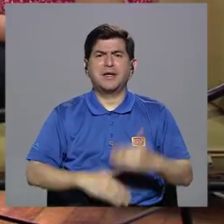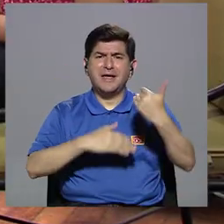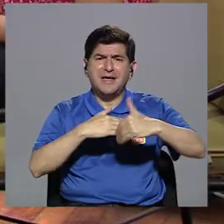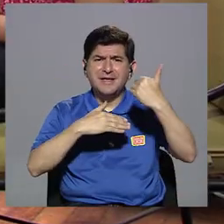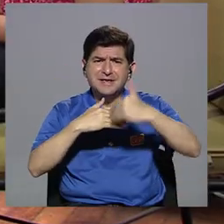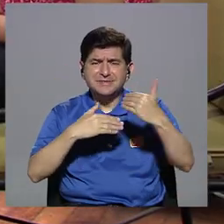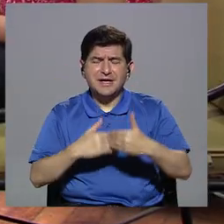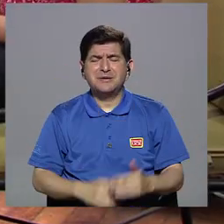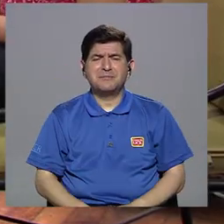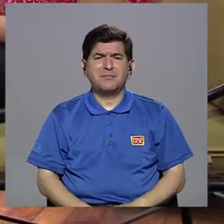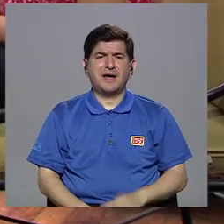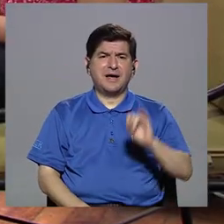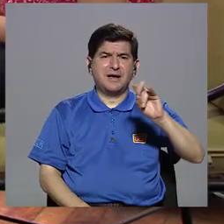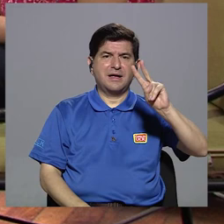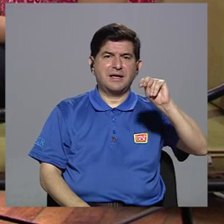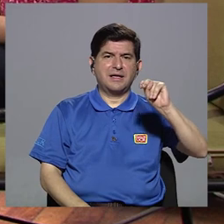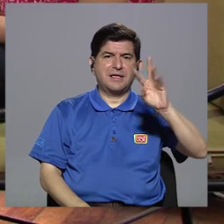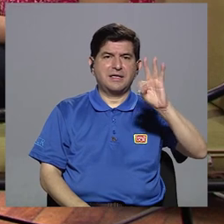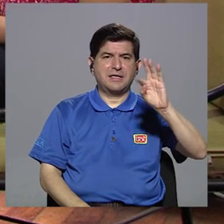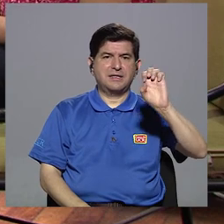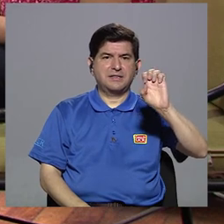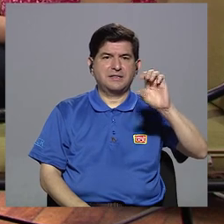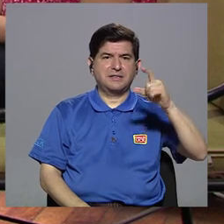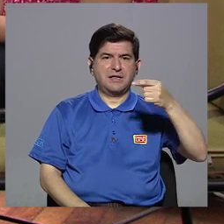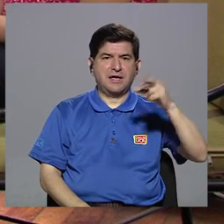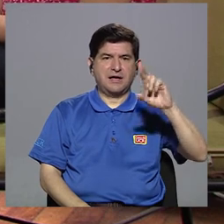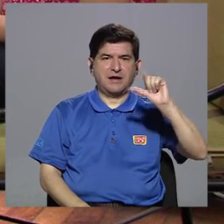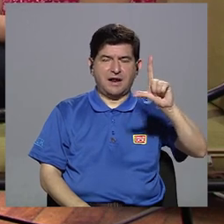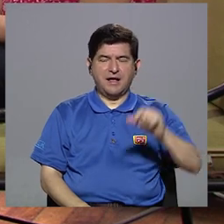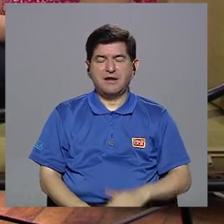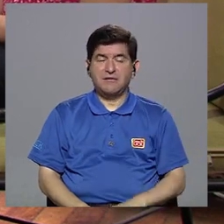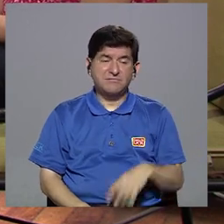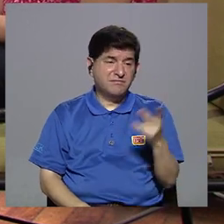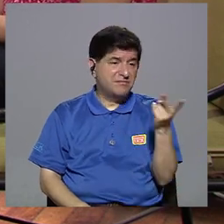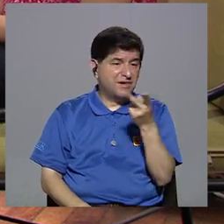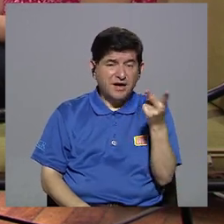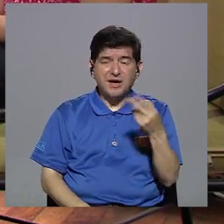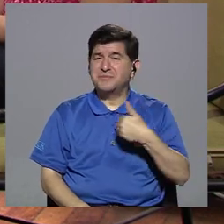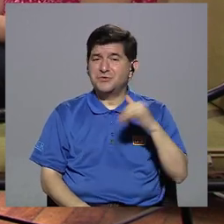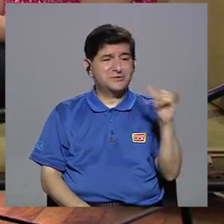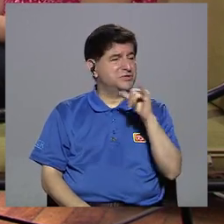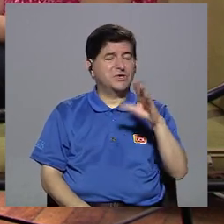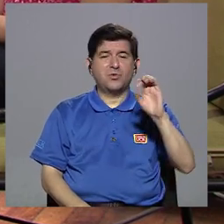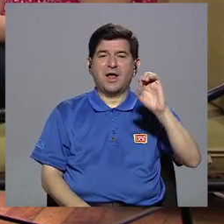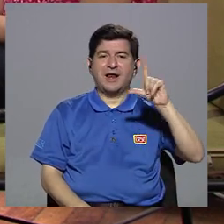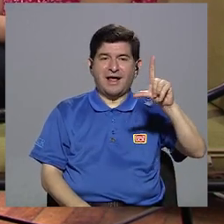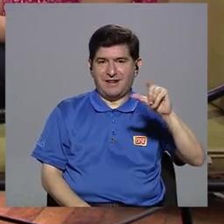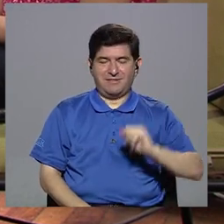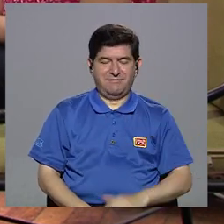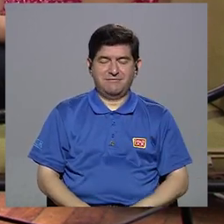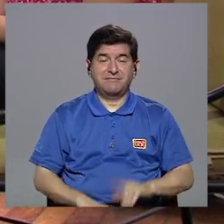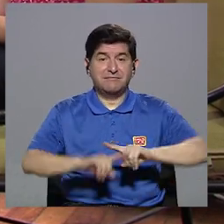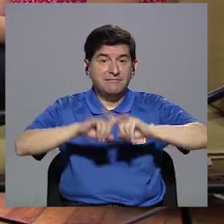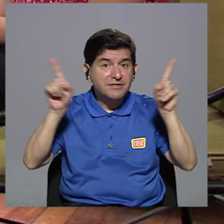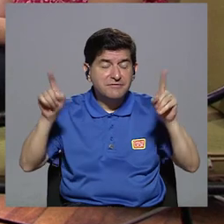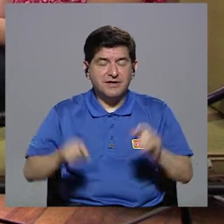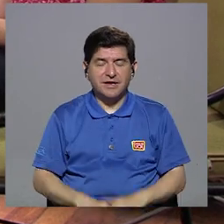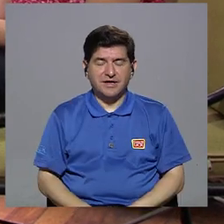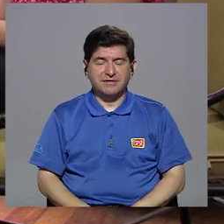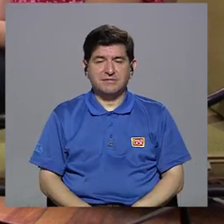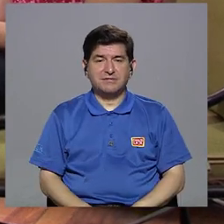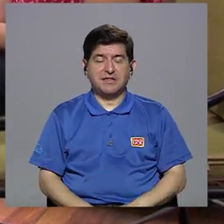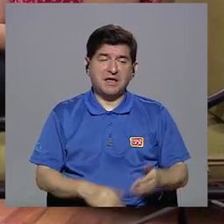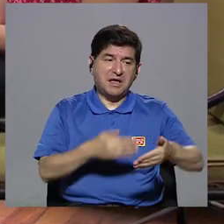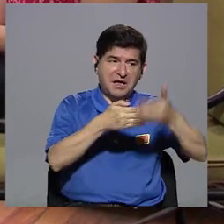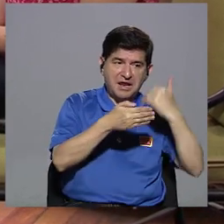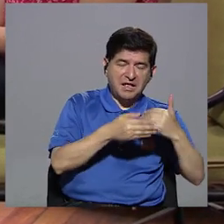los panes por ejemplo son integrales el pan integral y el pan lo integral tienen las mismas calorías la diferencia es